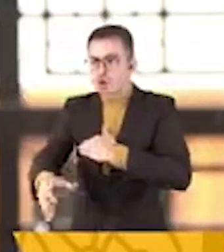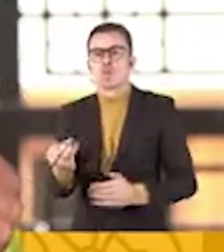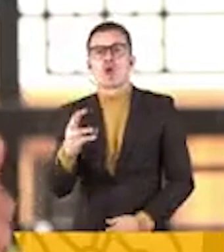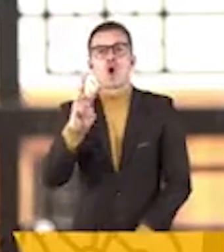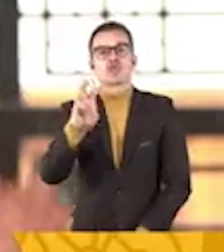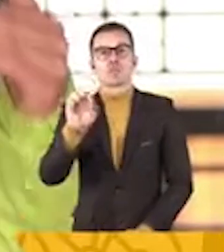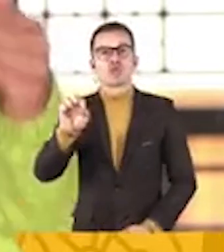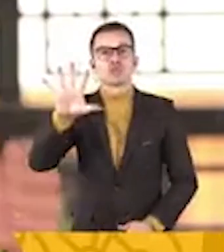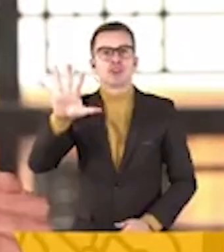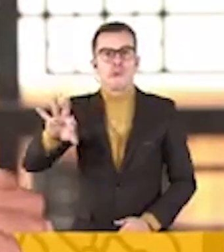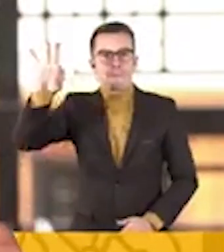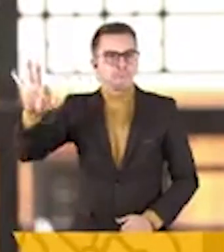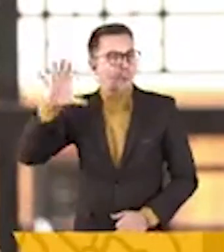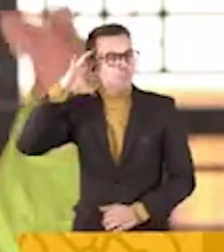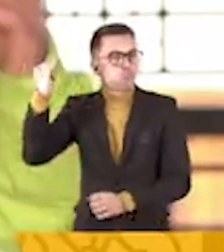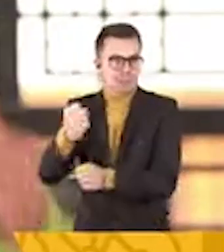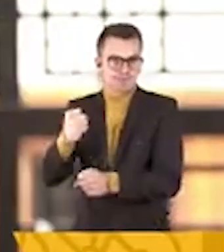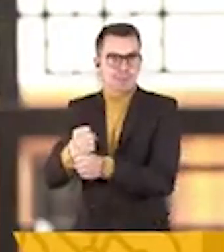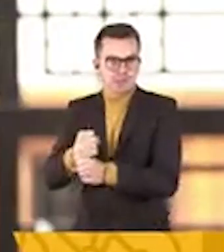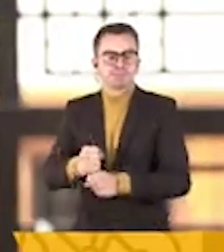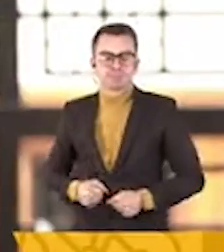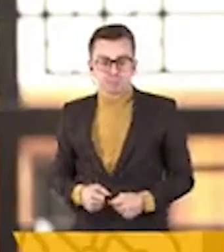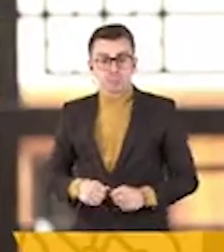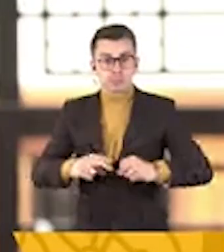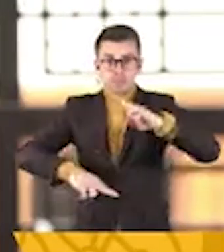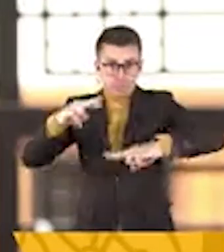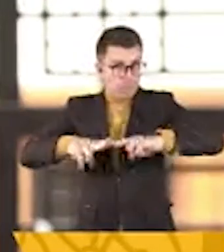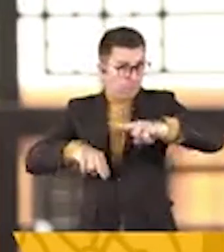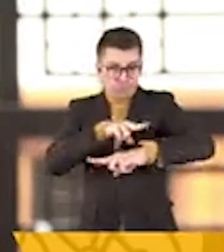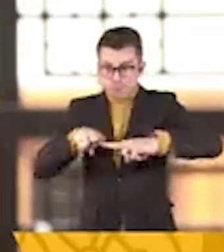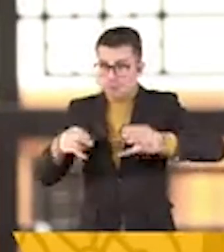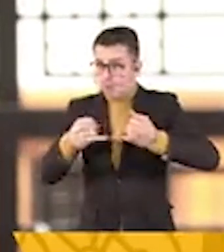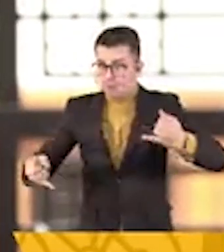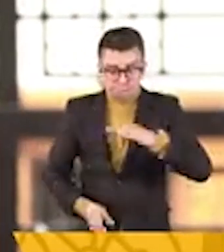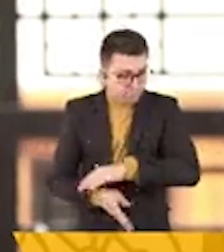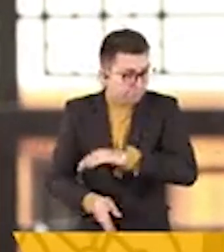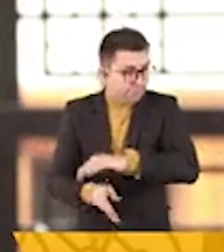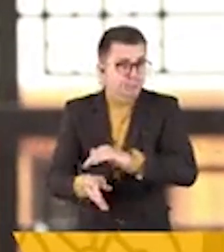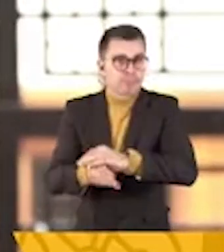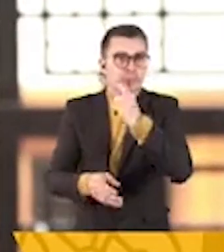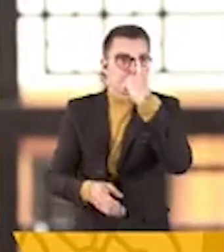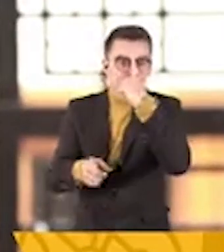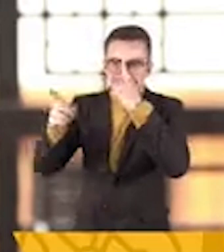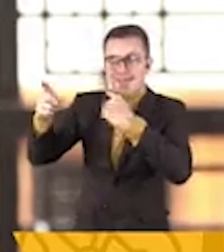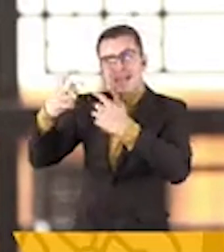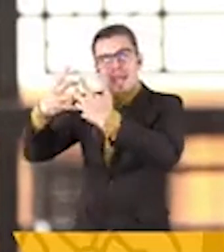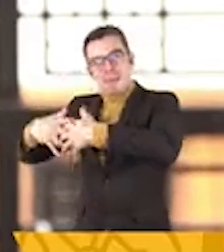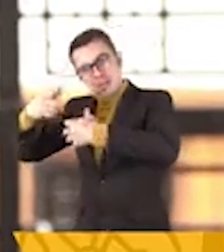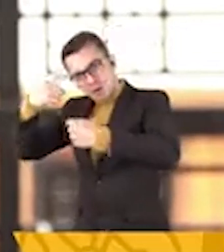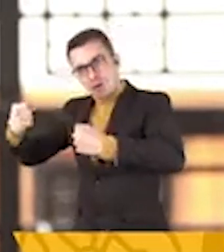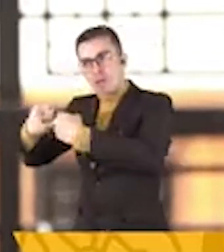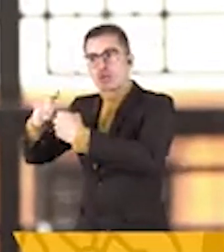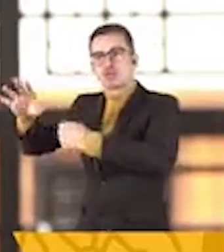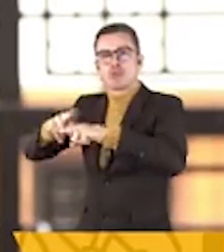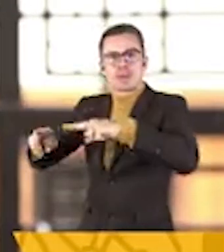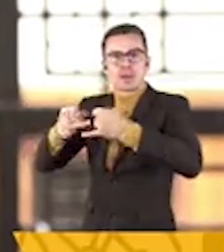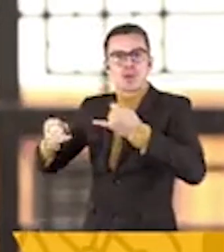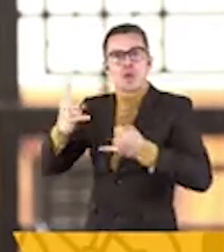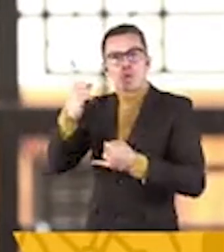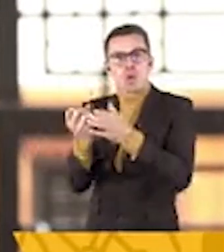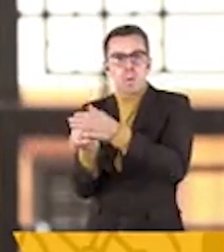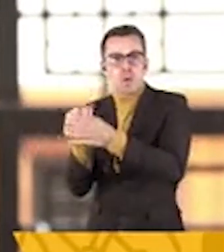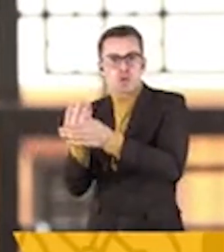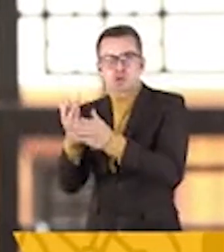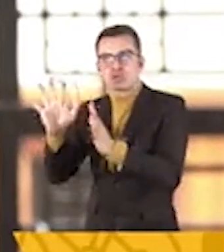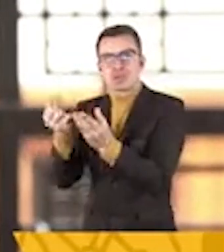de manera que el metro se está construyendo, se va a seguir construyendo, pero un incumplimiento de la entrega de un producto, que son